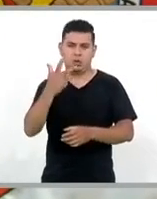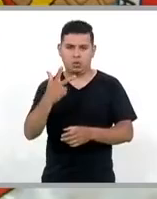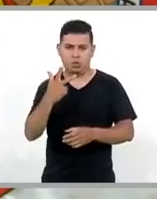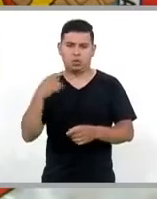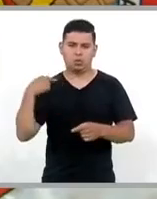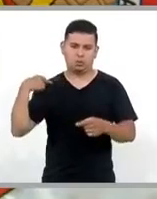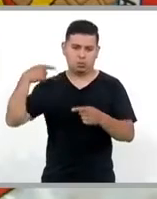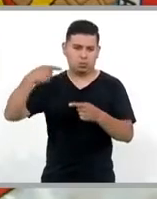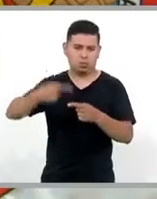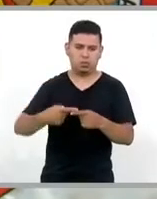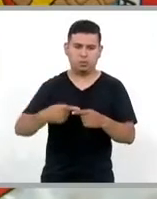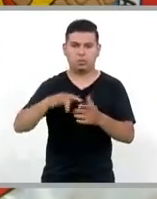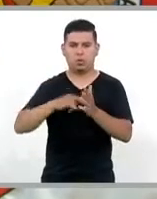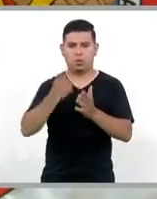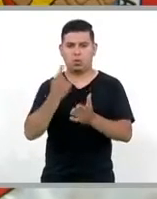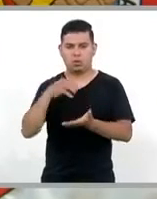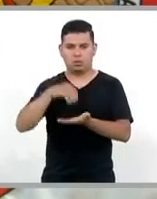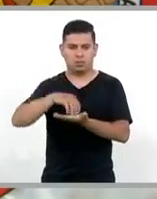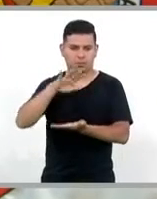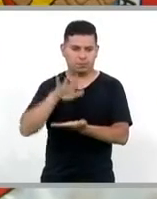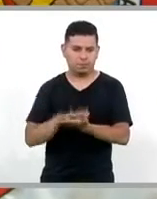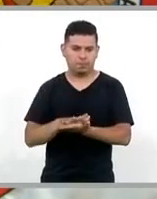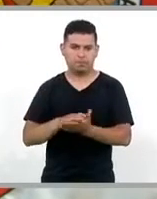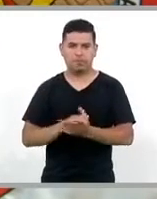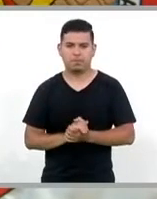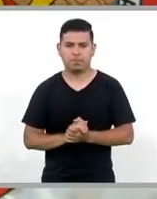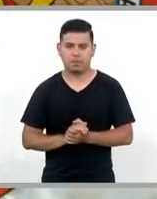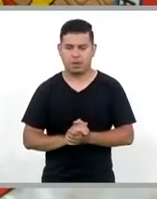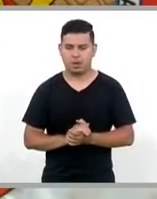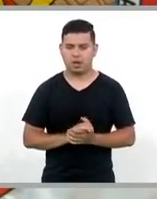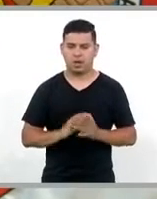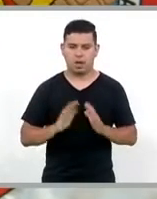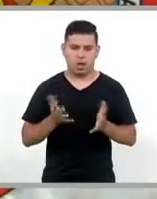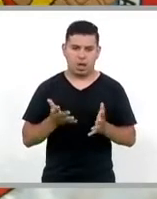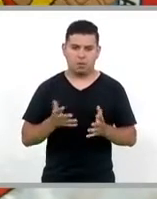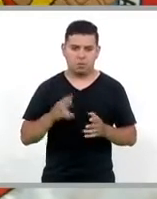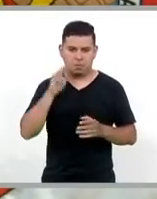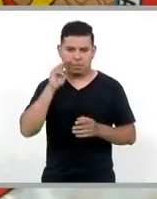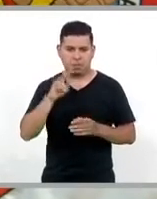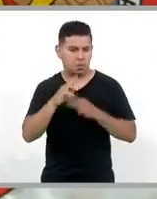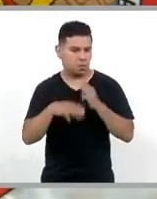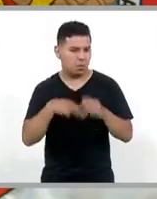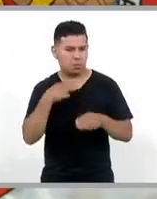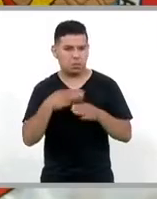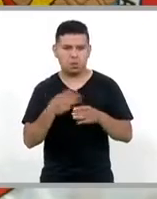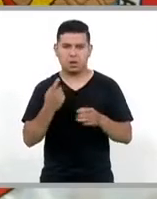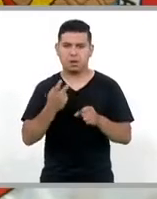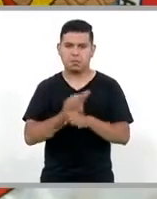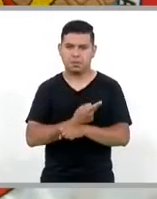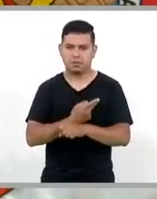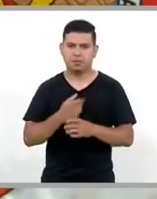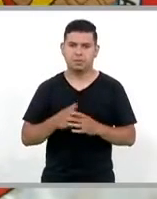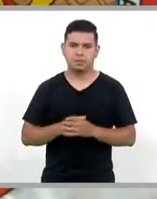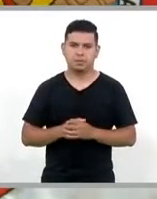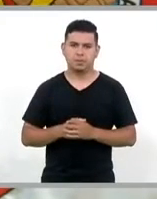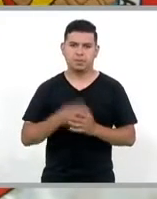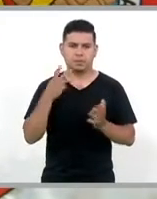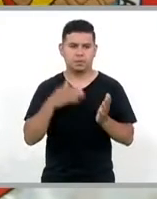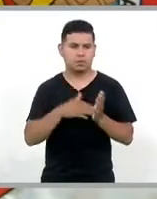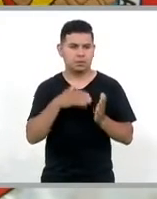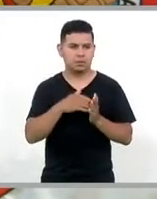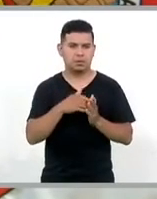corte 13 horas empezaremos por el panorama mundial 3 millones